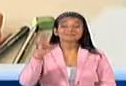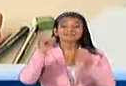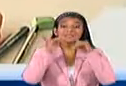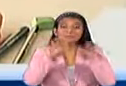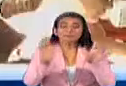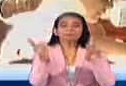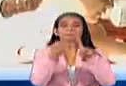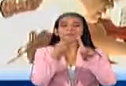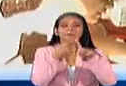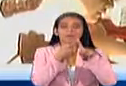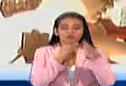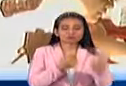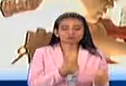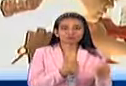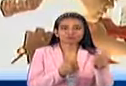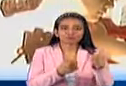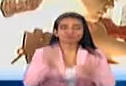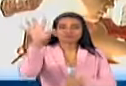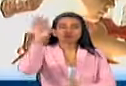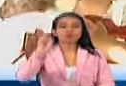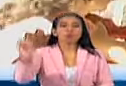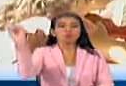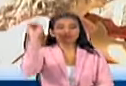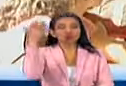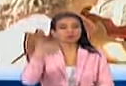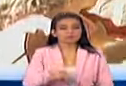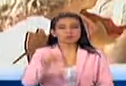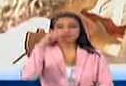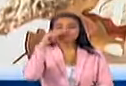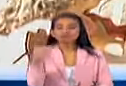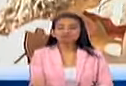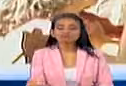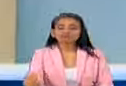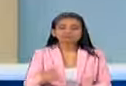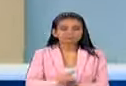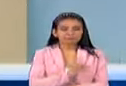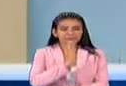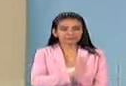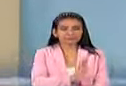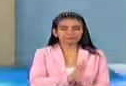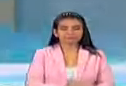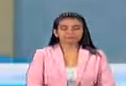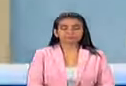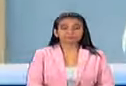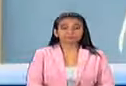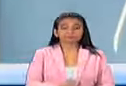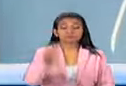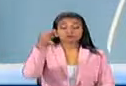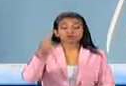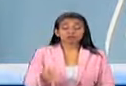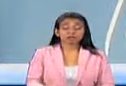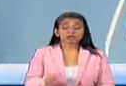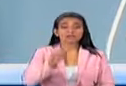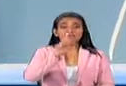educación inicial y el 5 de octubre, educación inicial. Tenemos en total